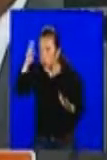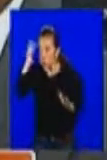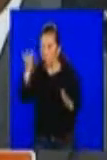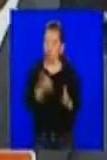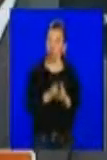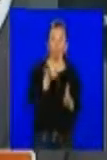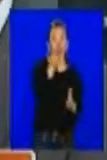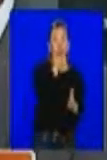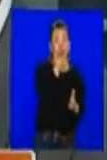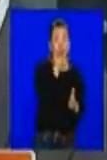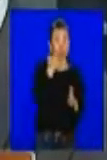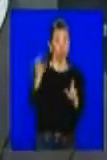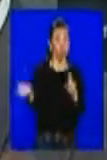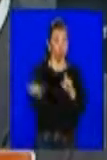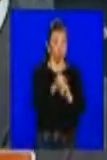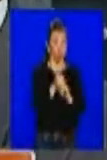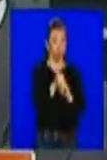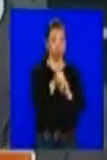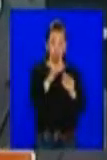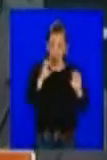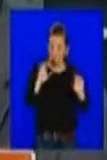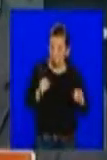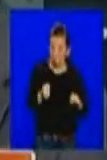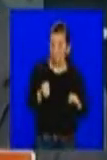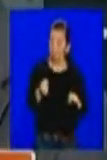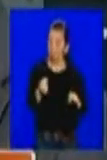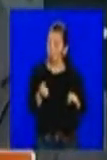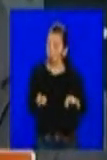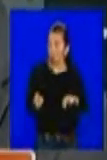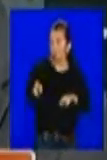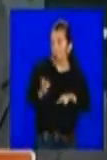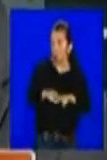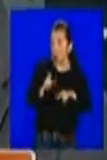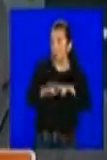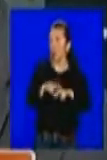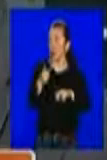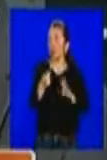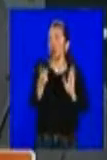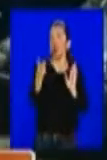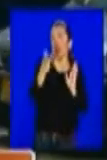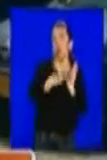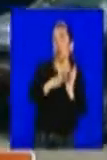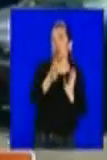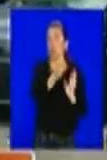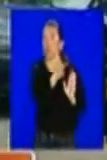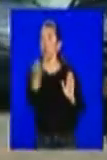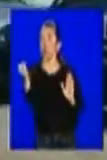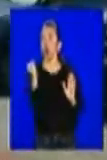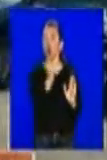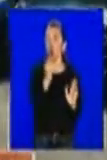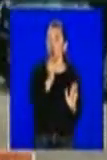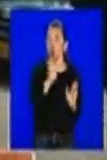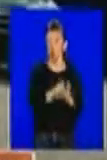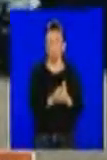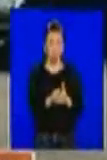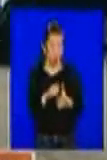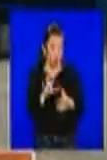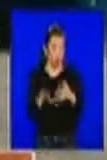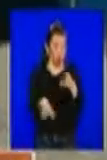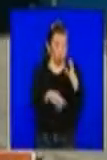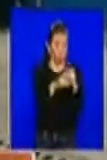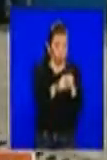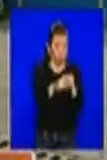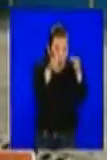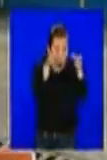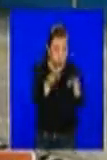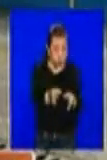Desarrollo que existe esta posibilidad, una sobretasa adicional de 3.600 pesos que se sumaría, digamos, al costo real